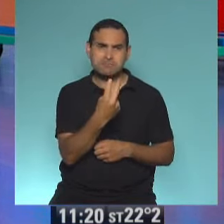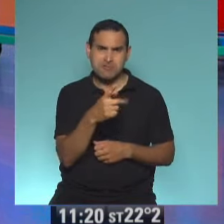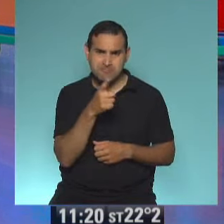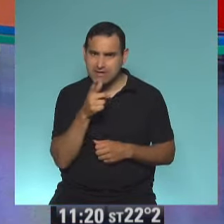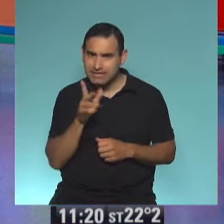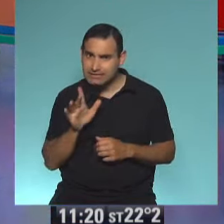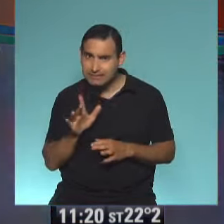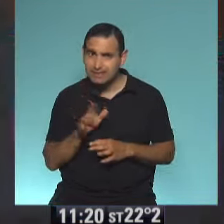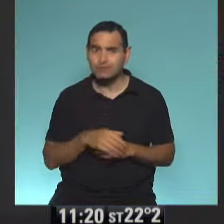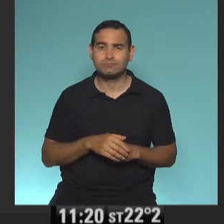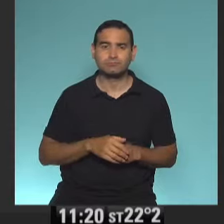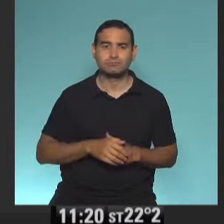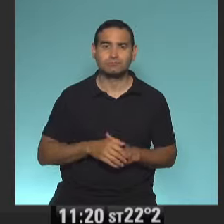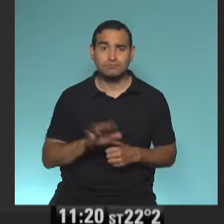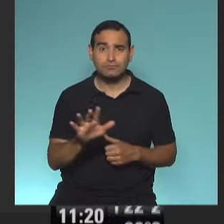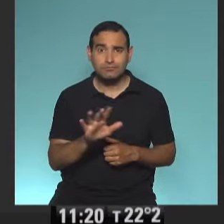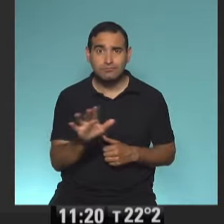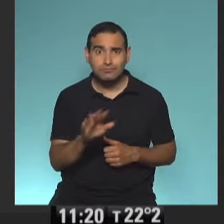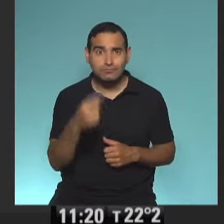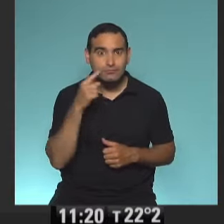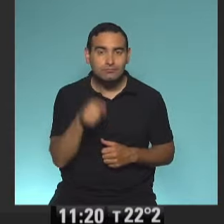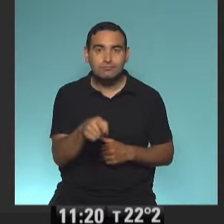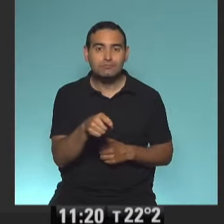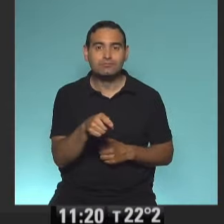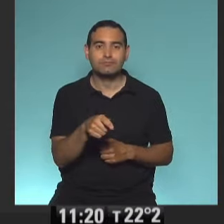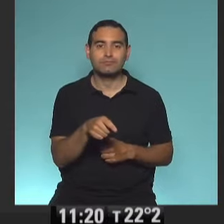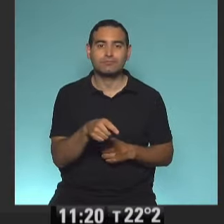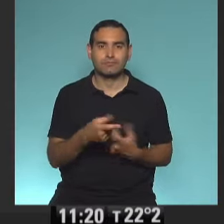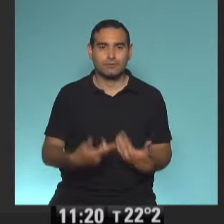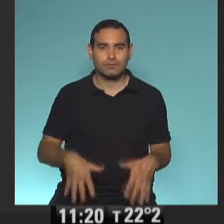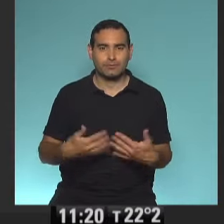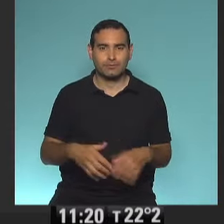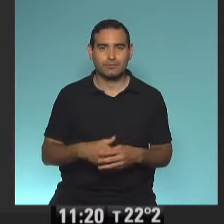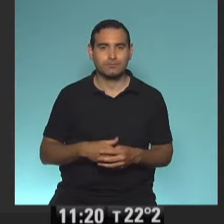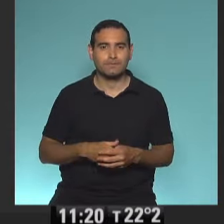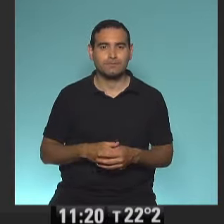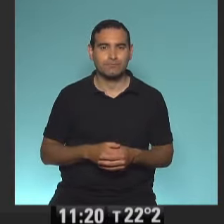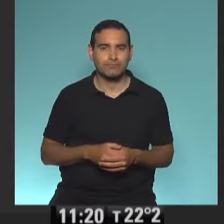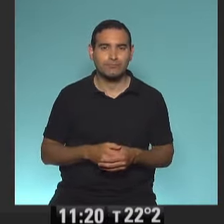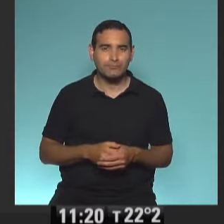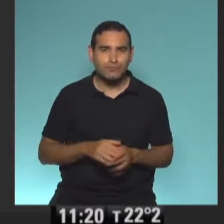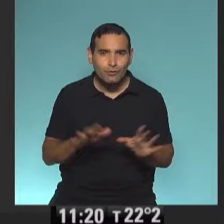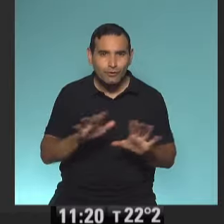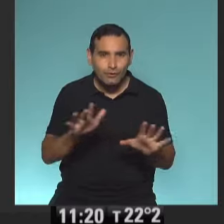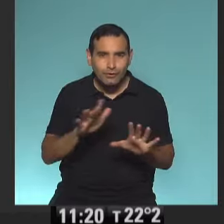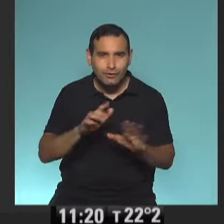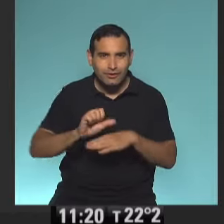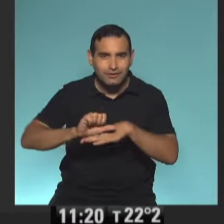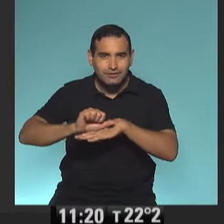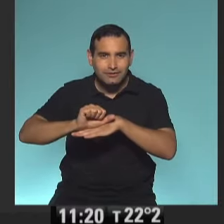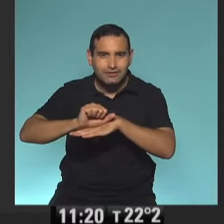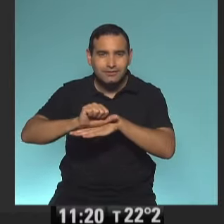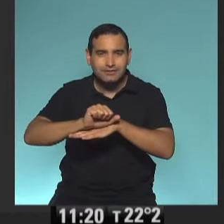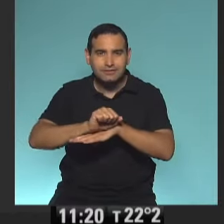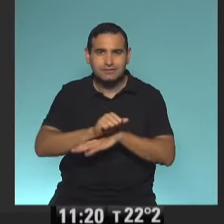¿no? ¡Hola! ¡Ay, míralo! ¡Ahí está! ¡Ay! ¡Hola, caracol! Pero mira qué chiquitito